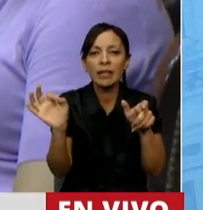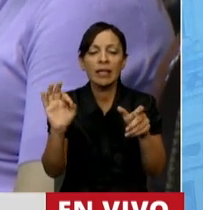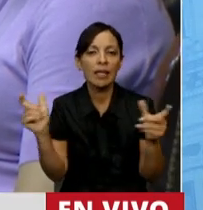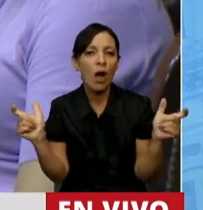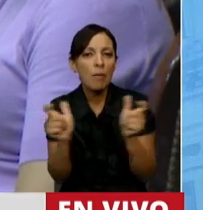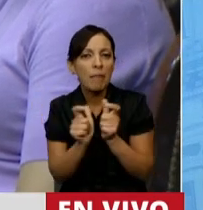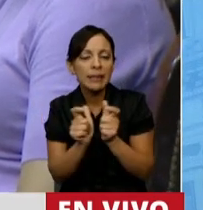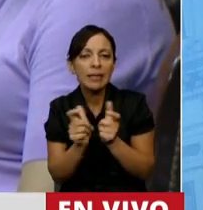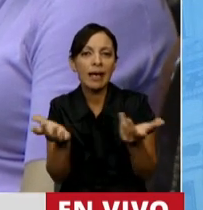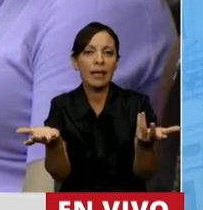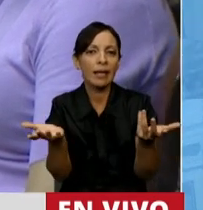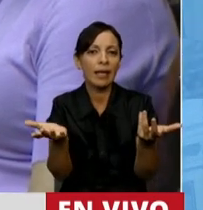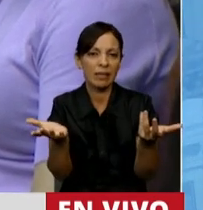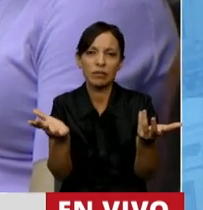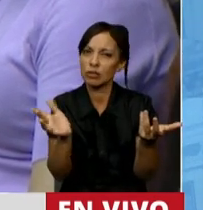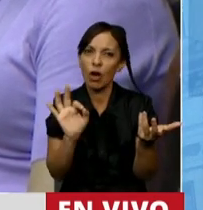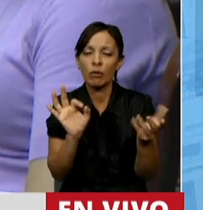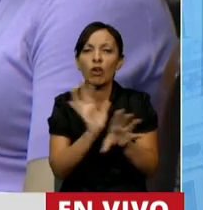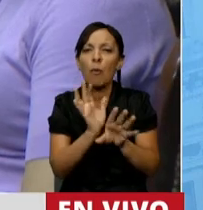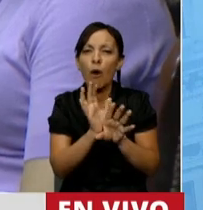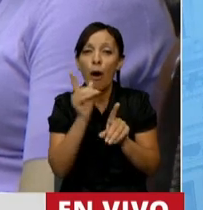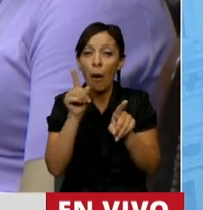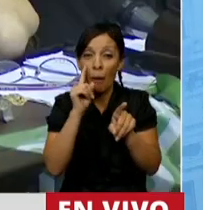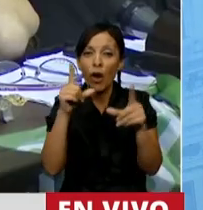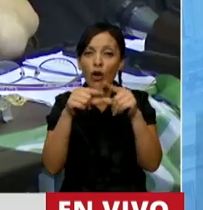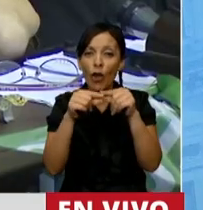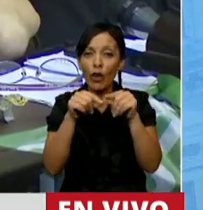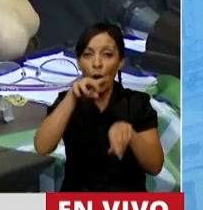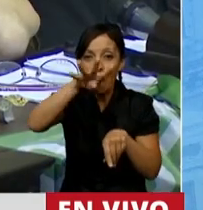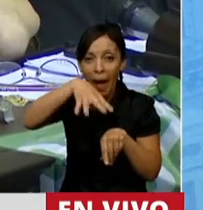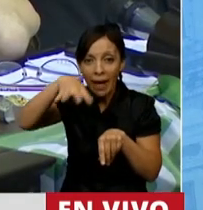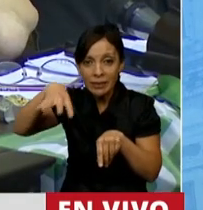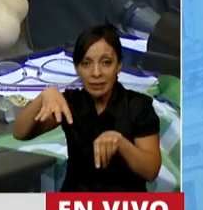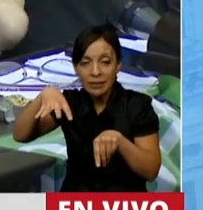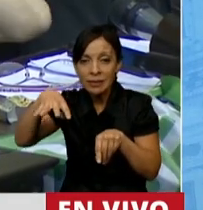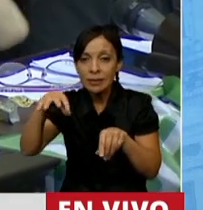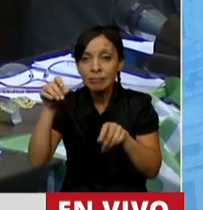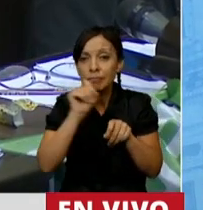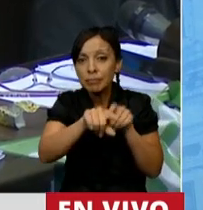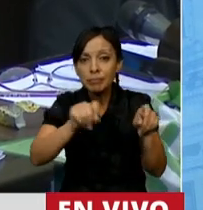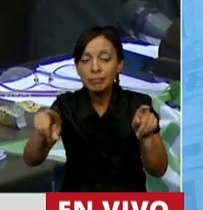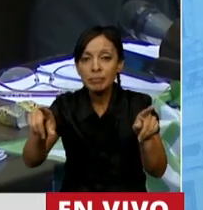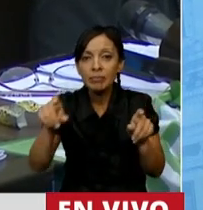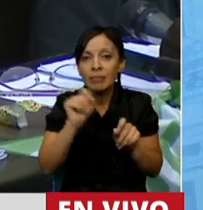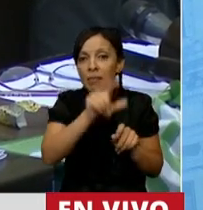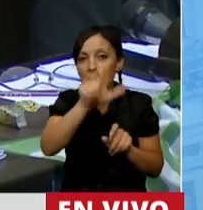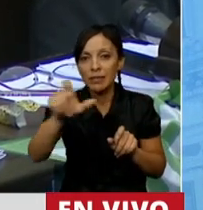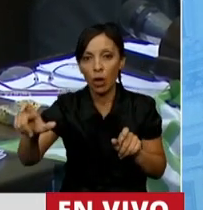pasaje, mejor dicho, sería como el código de barras que nos da el ser.